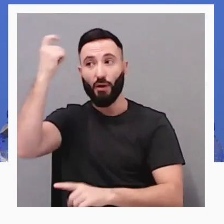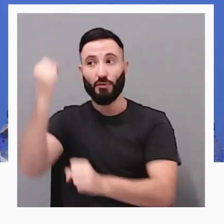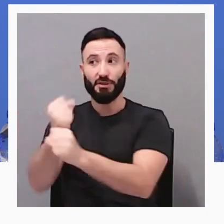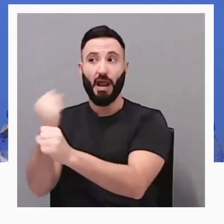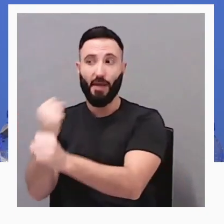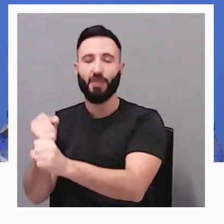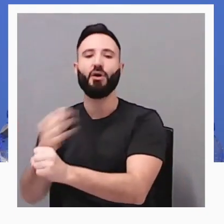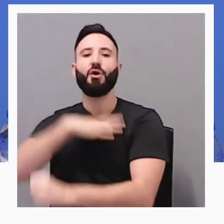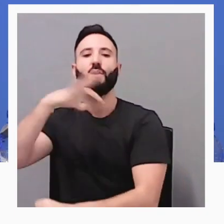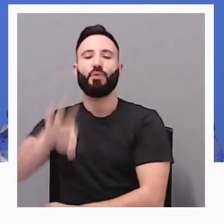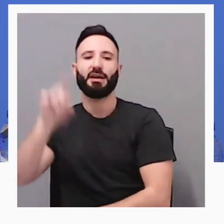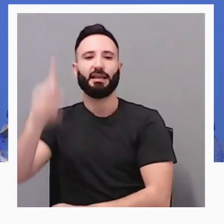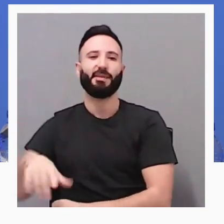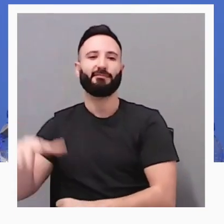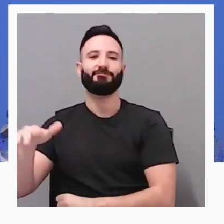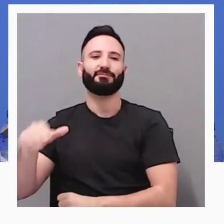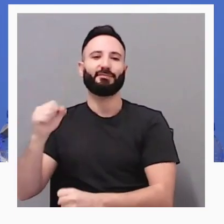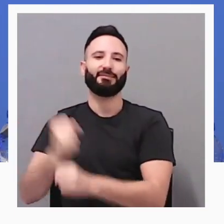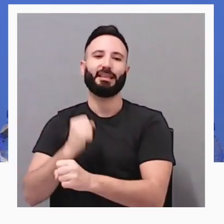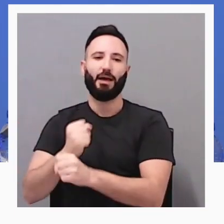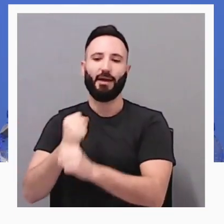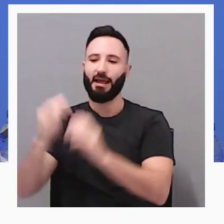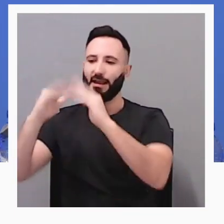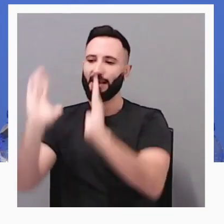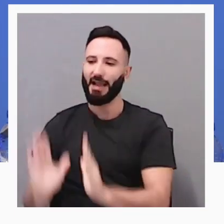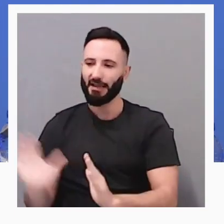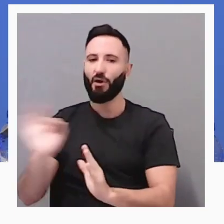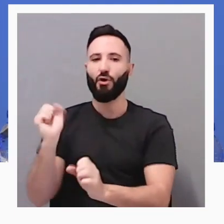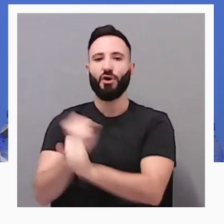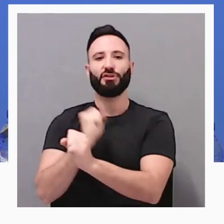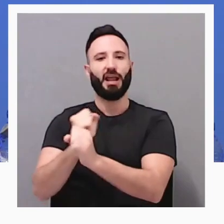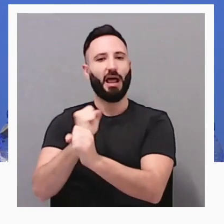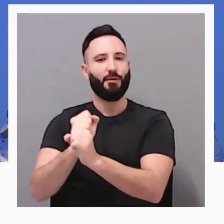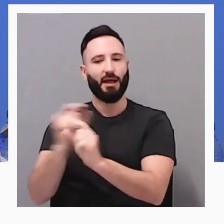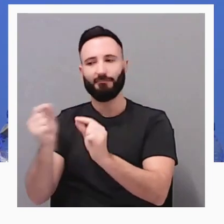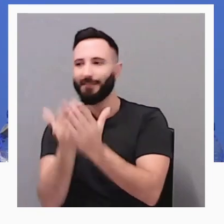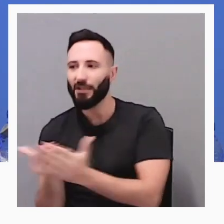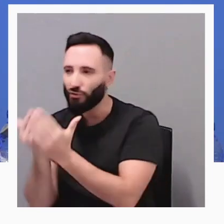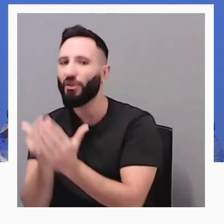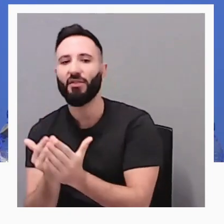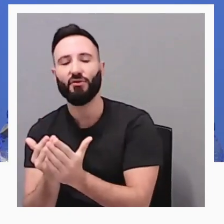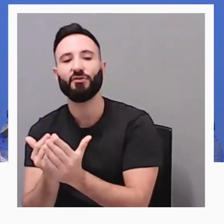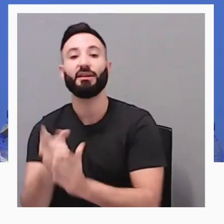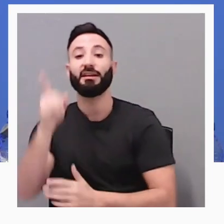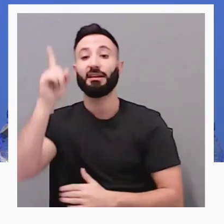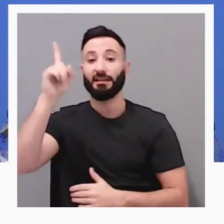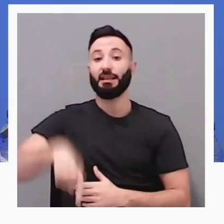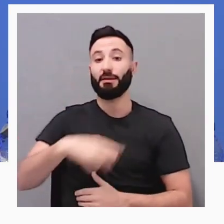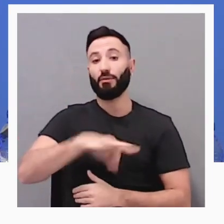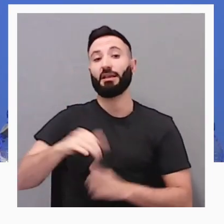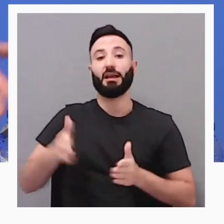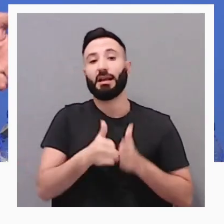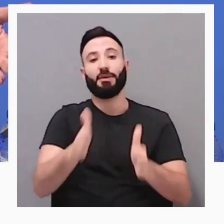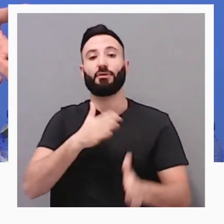puedan deslocalizarse y poder trabajar desde el trabajo, puedan trabajar desde casa estudiando y puedan hacer este camino que